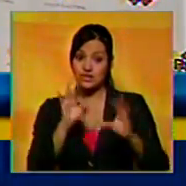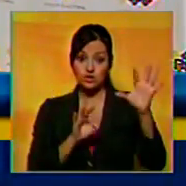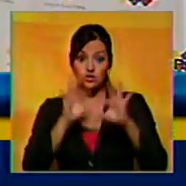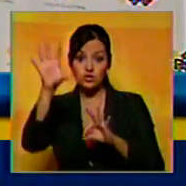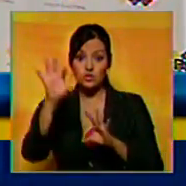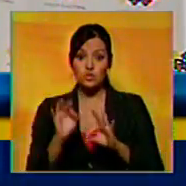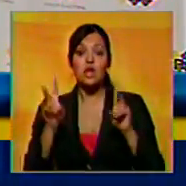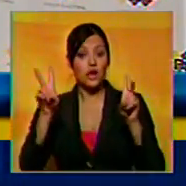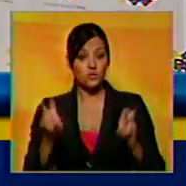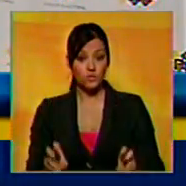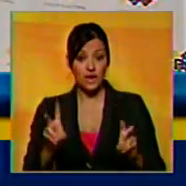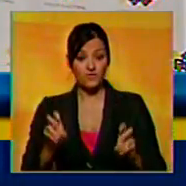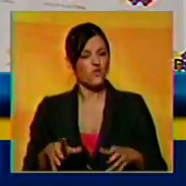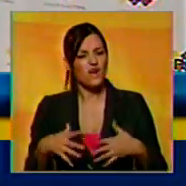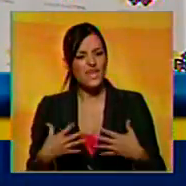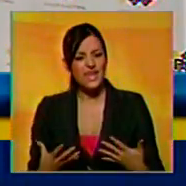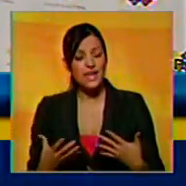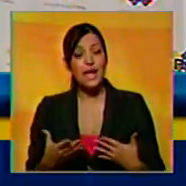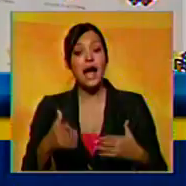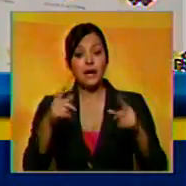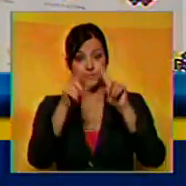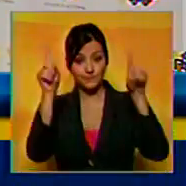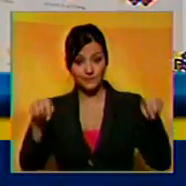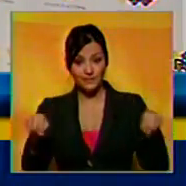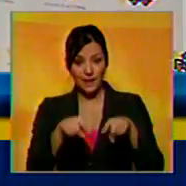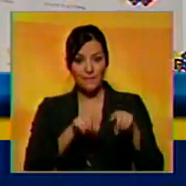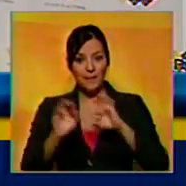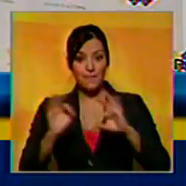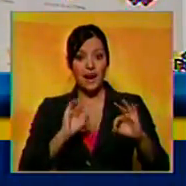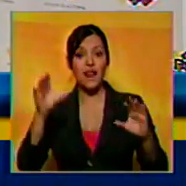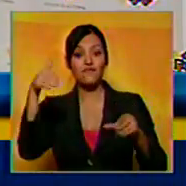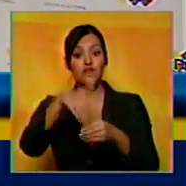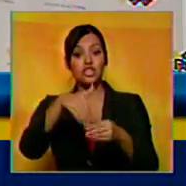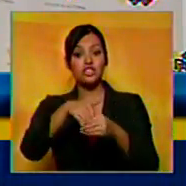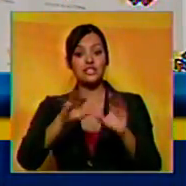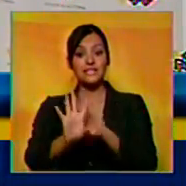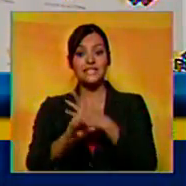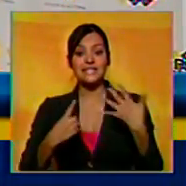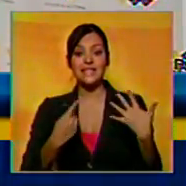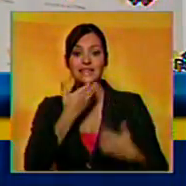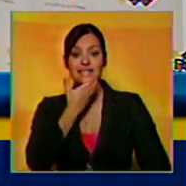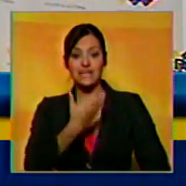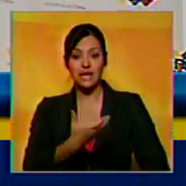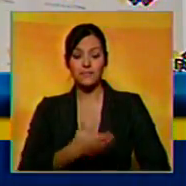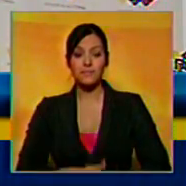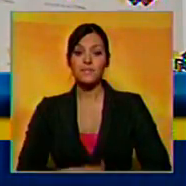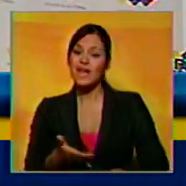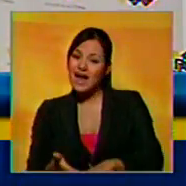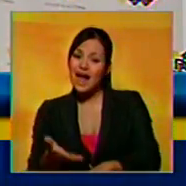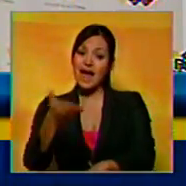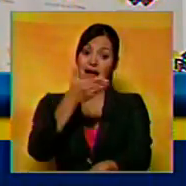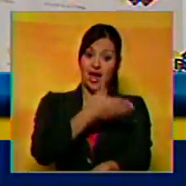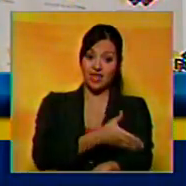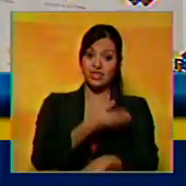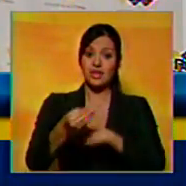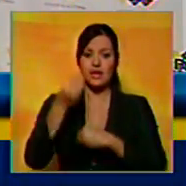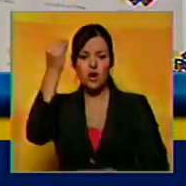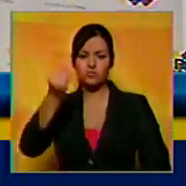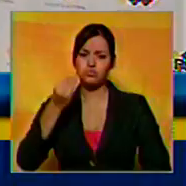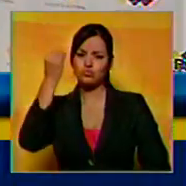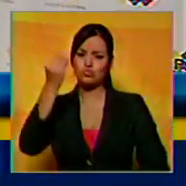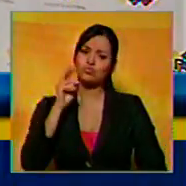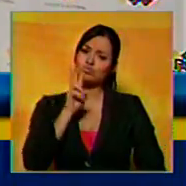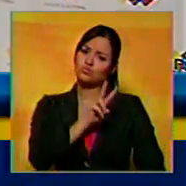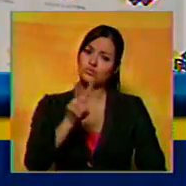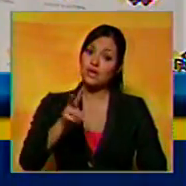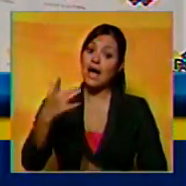posición justamente en la boleta de cara a las elecciones del 16 de diciembre. Ya más temprano ofrecía sus impresiones de